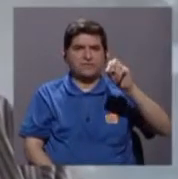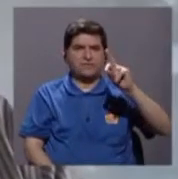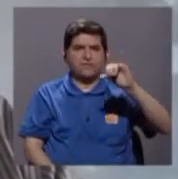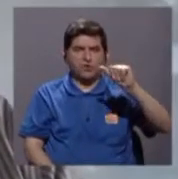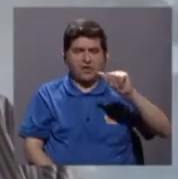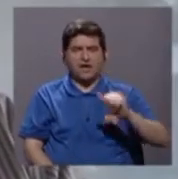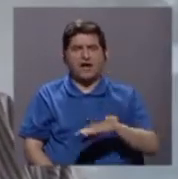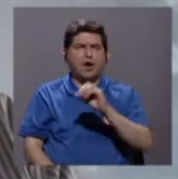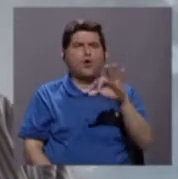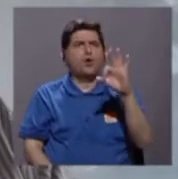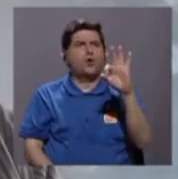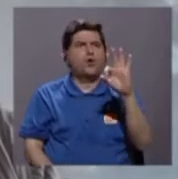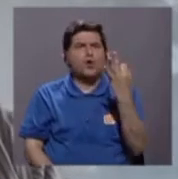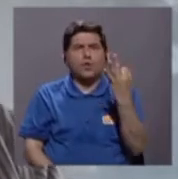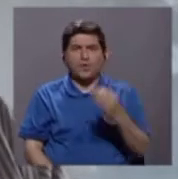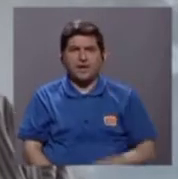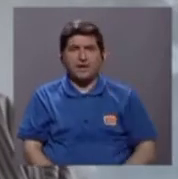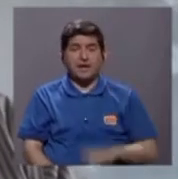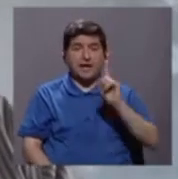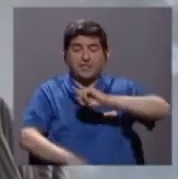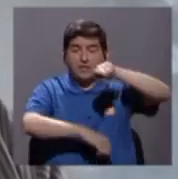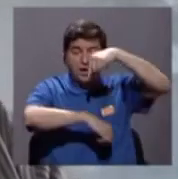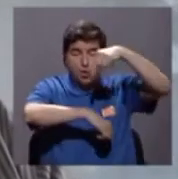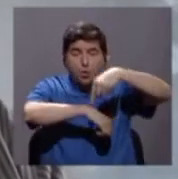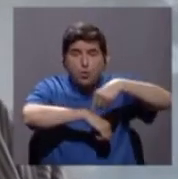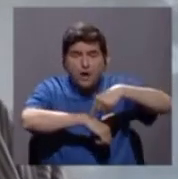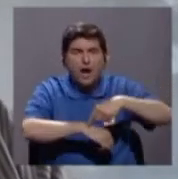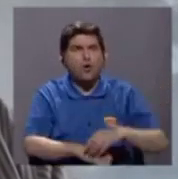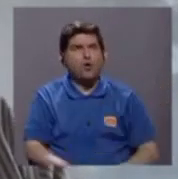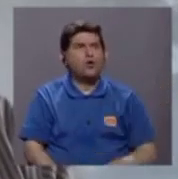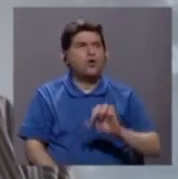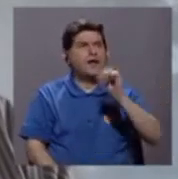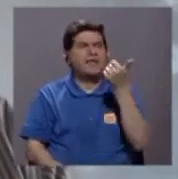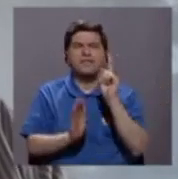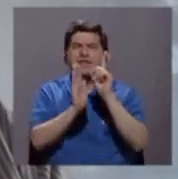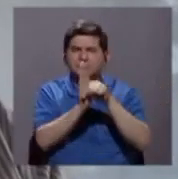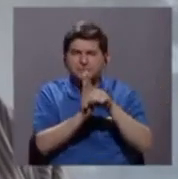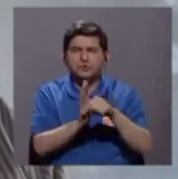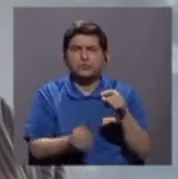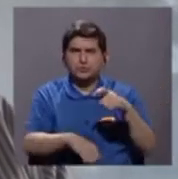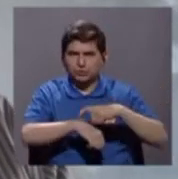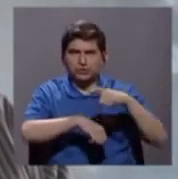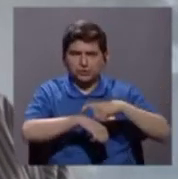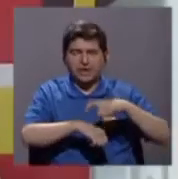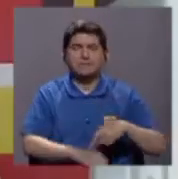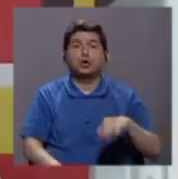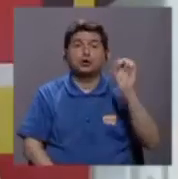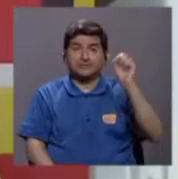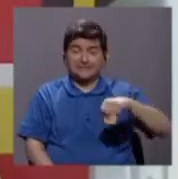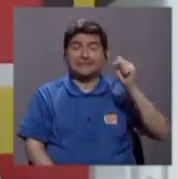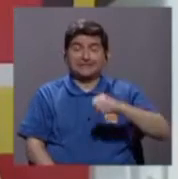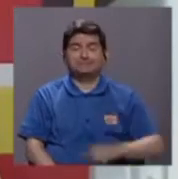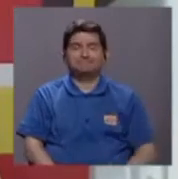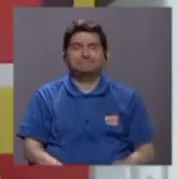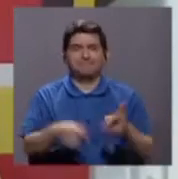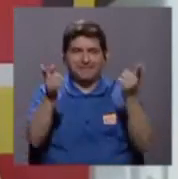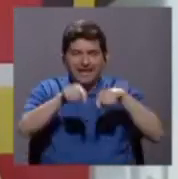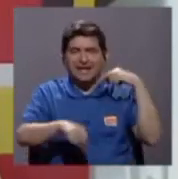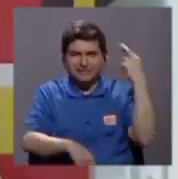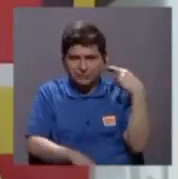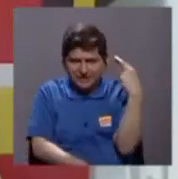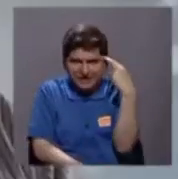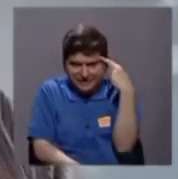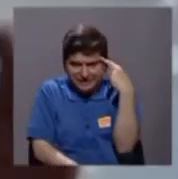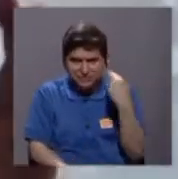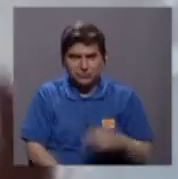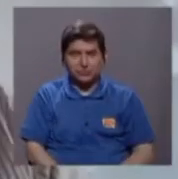Beethoven era más bien, que es la que dura 1 hora, 1 hora, 1 hora y 10 minutos. Sí, de hecho era por eso.